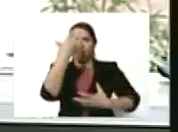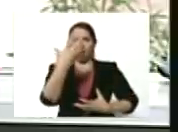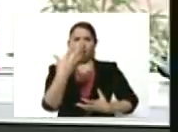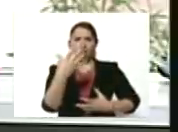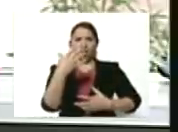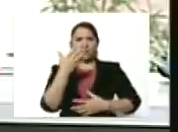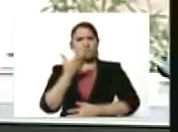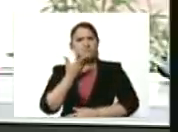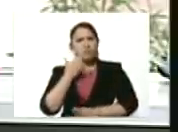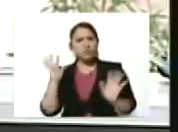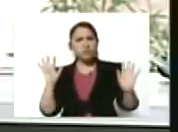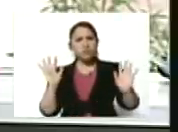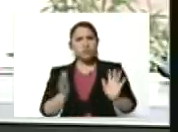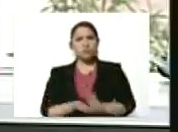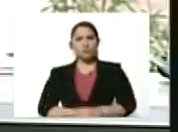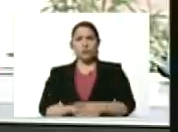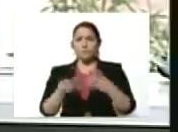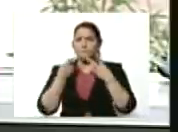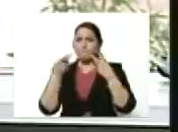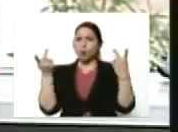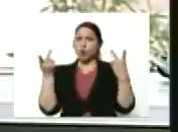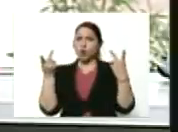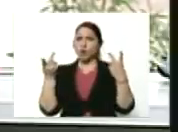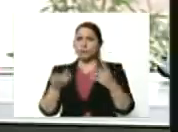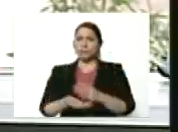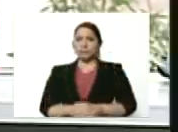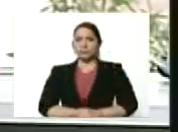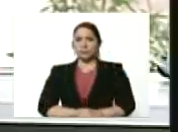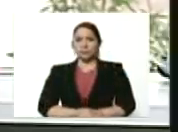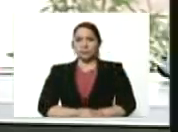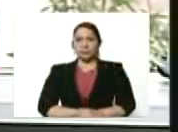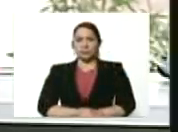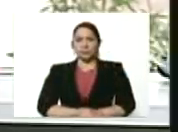de las declaraciones, la